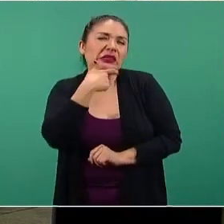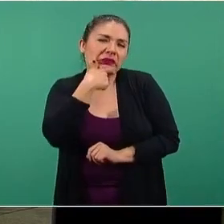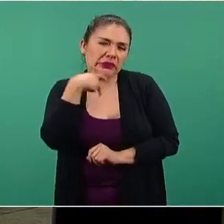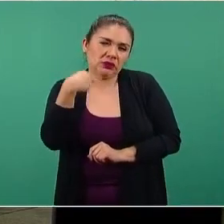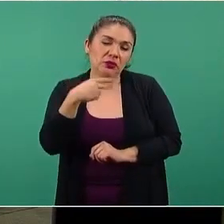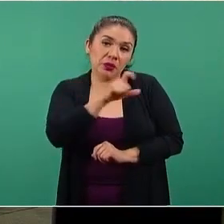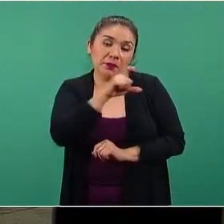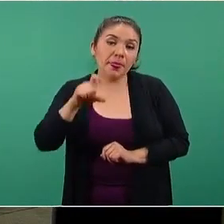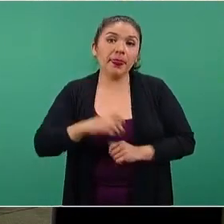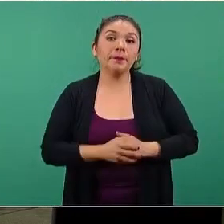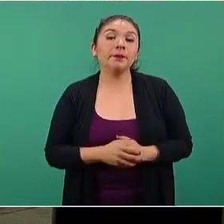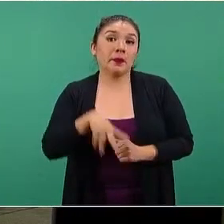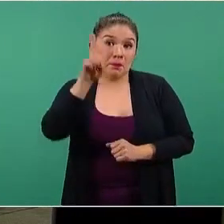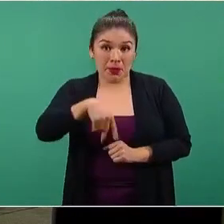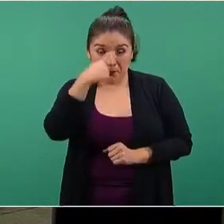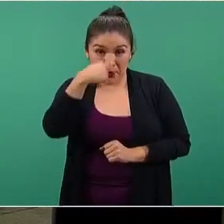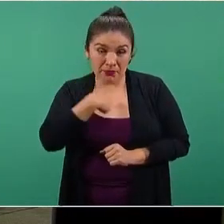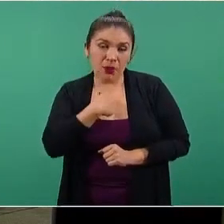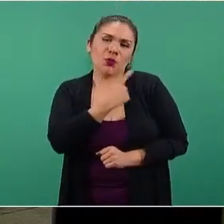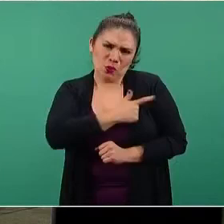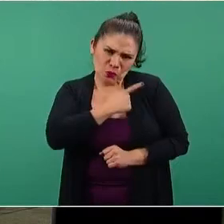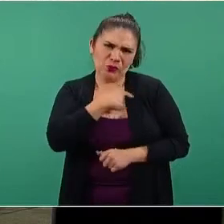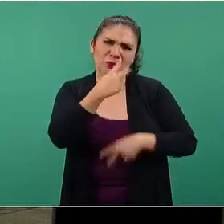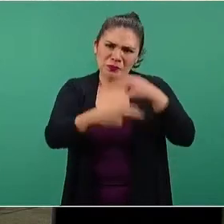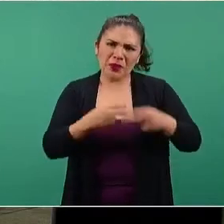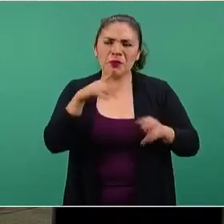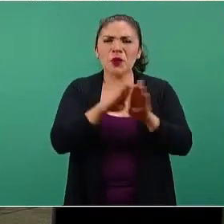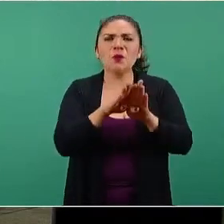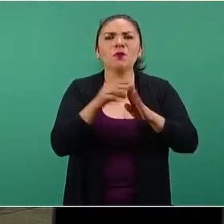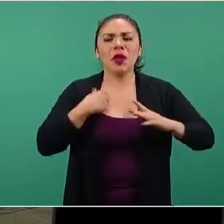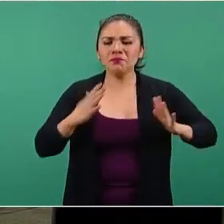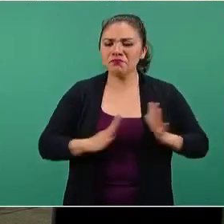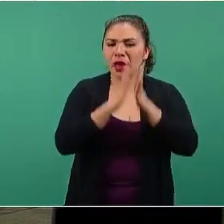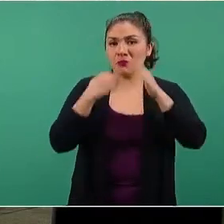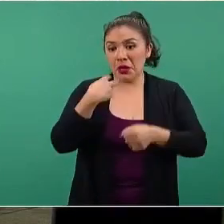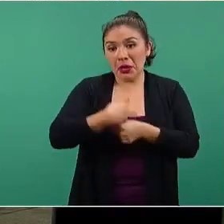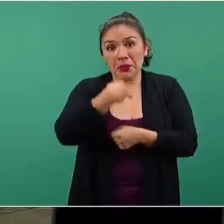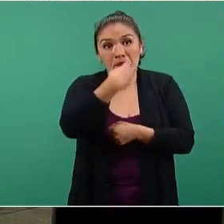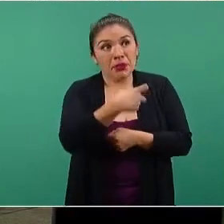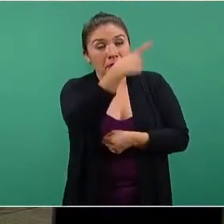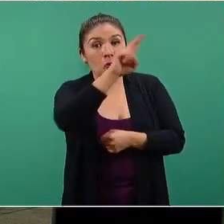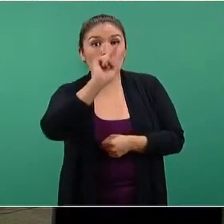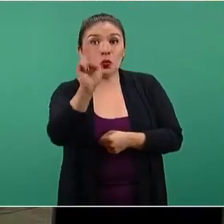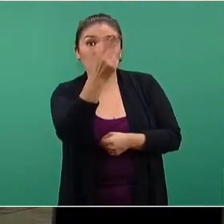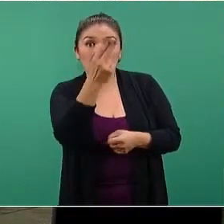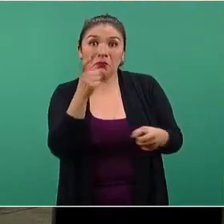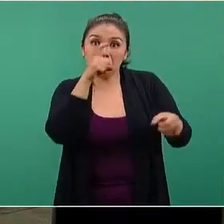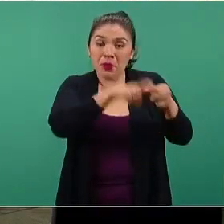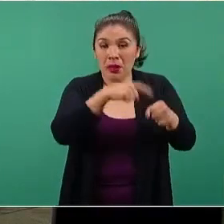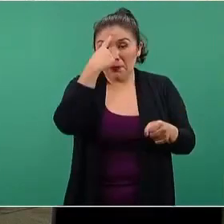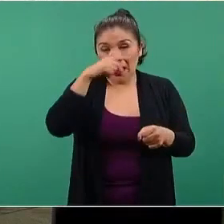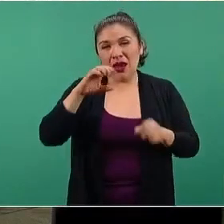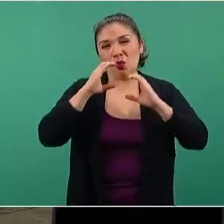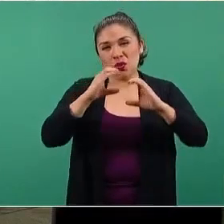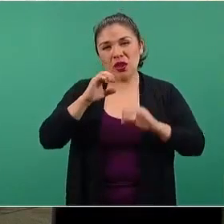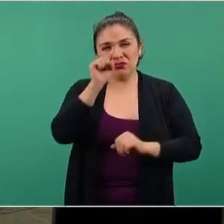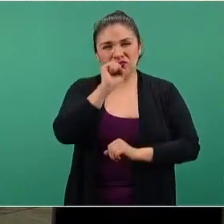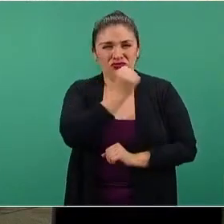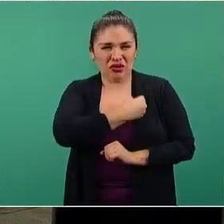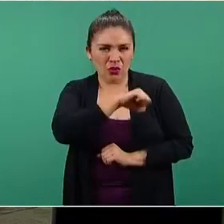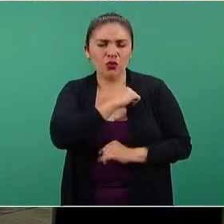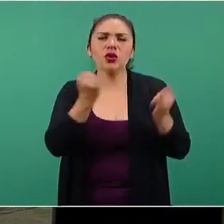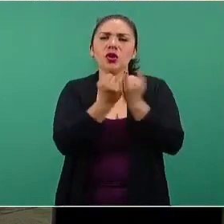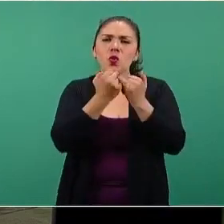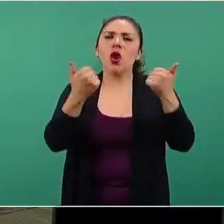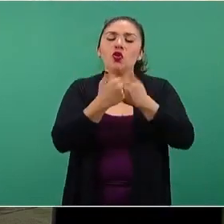inglés. Fue un privilegio participar en ello por invitación del Consorcio de Universidades por la Salud Global, participar también